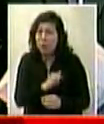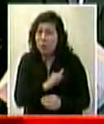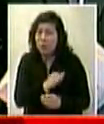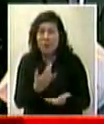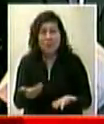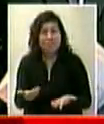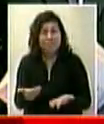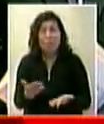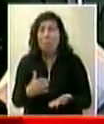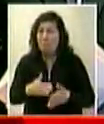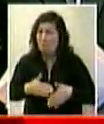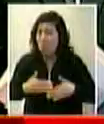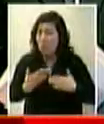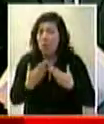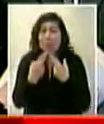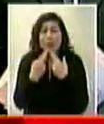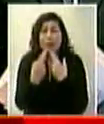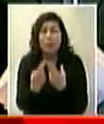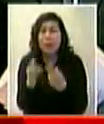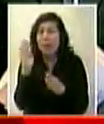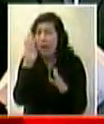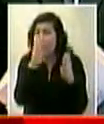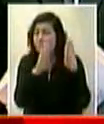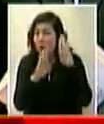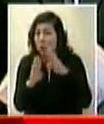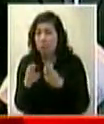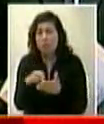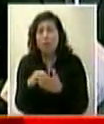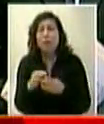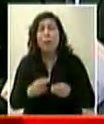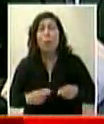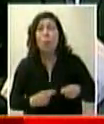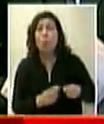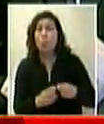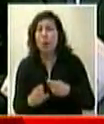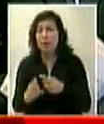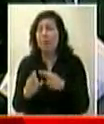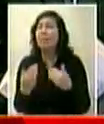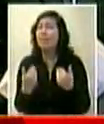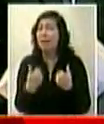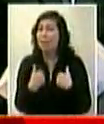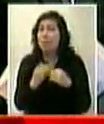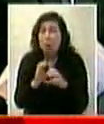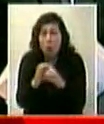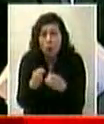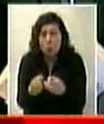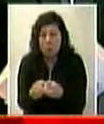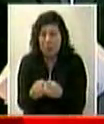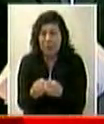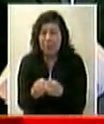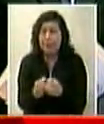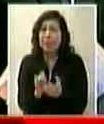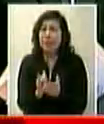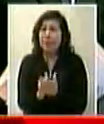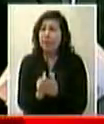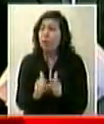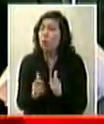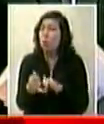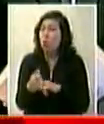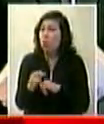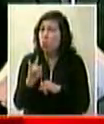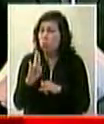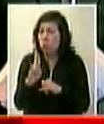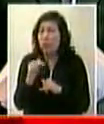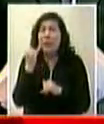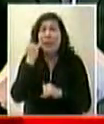territorial podamos responder a las preocupaciones de la población huancavelicana. Tenemos comunidades ubicadas en la zona sur de